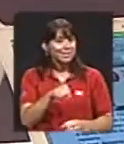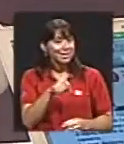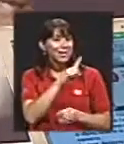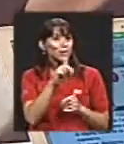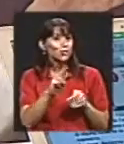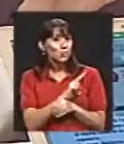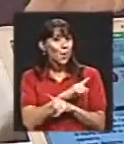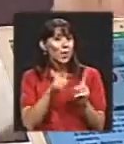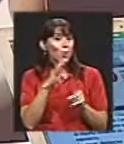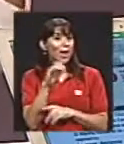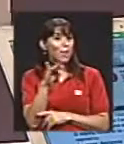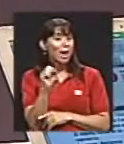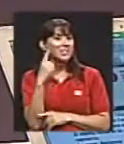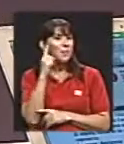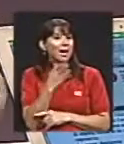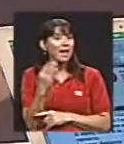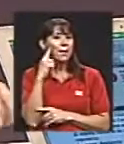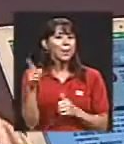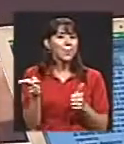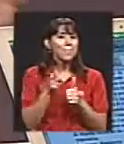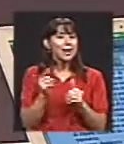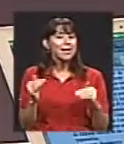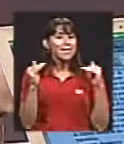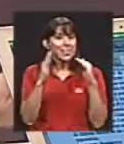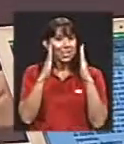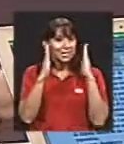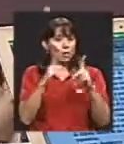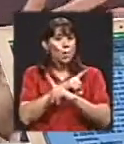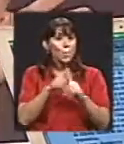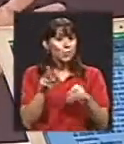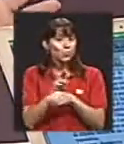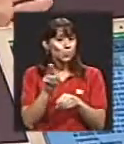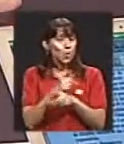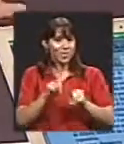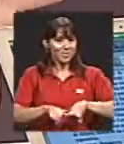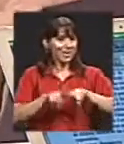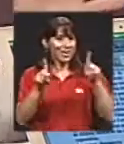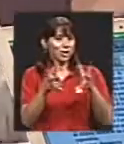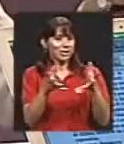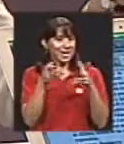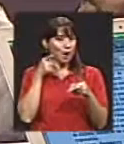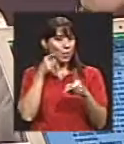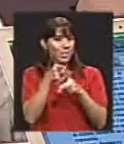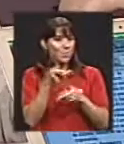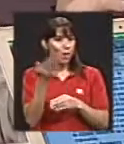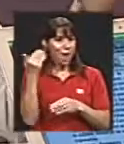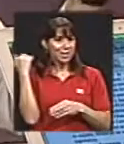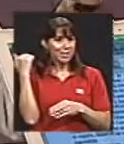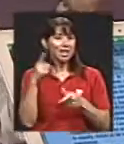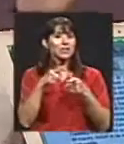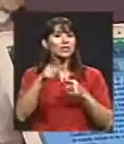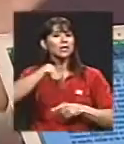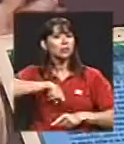nada más pero entonces se aplicaron muy distinto a lo que se quería entonces qué es lo que nosotros notamos en el informe que